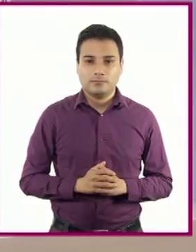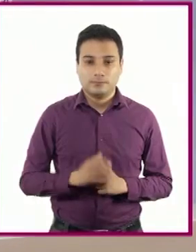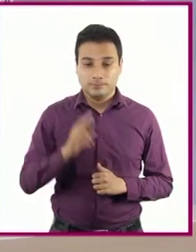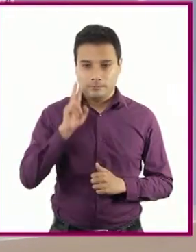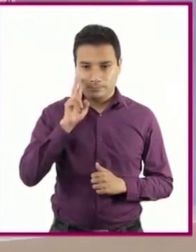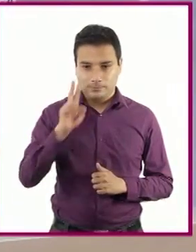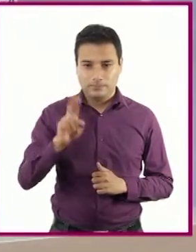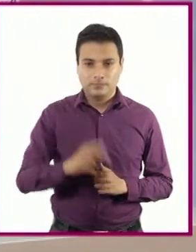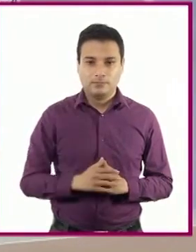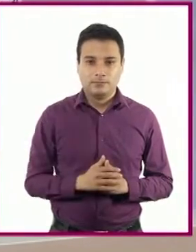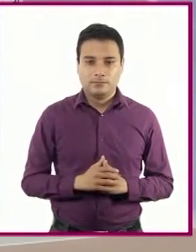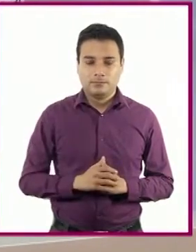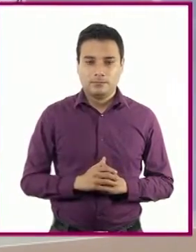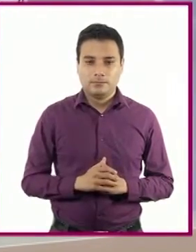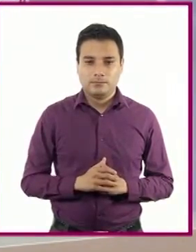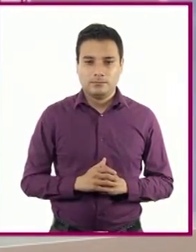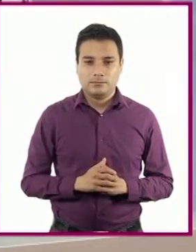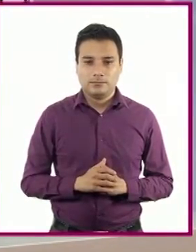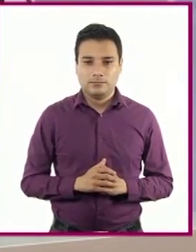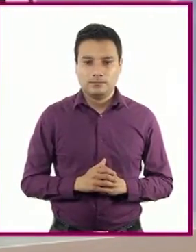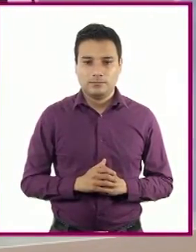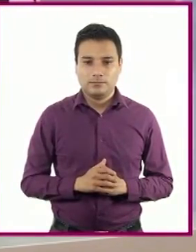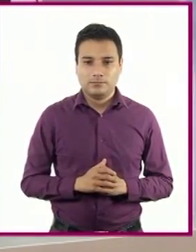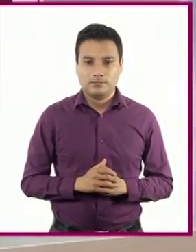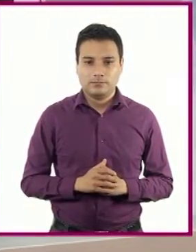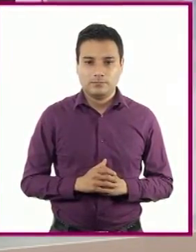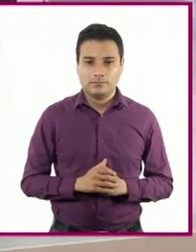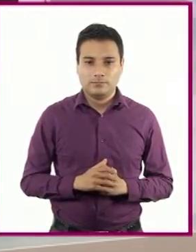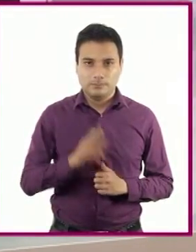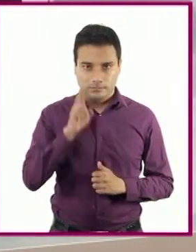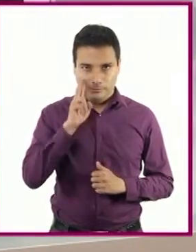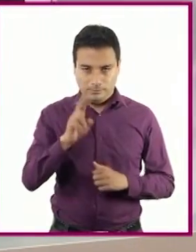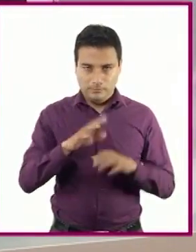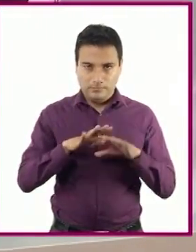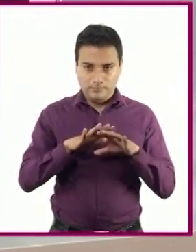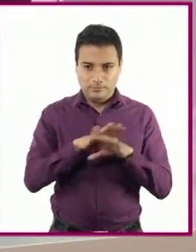Observemos y nuevamente identifiquemos el cambio.